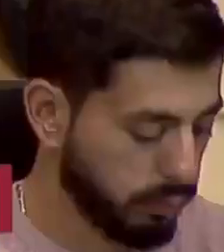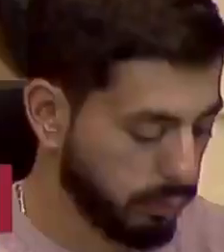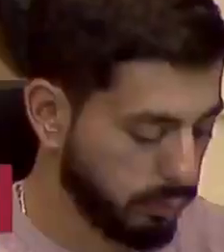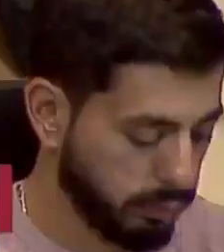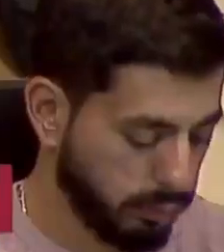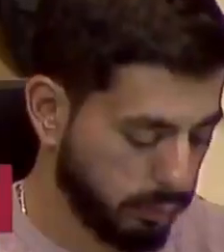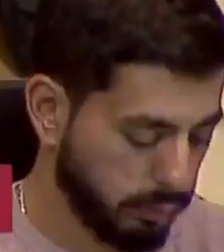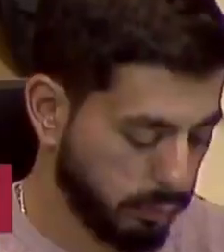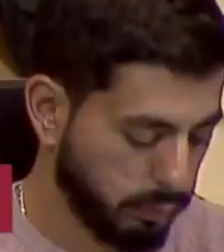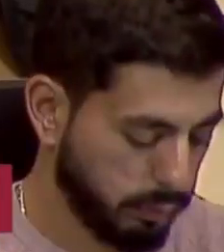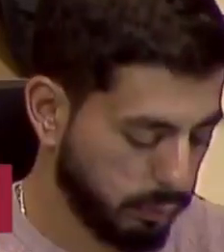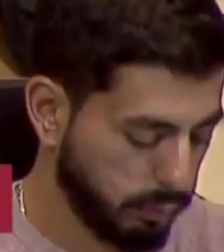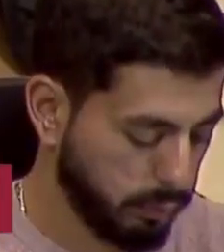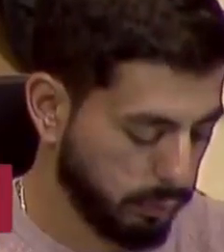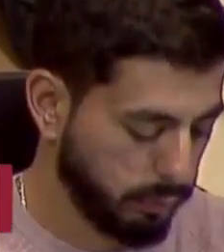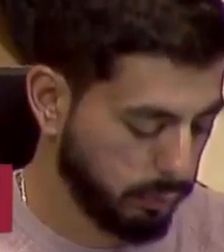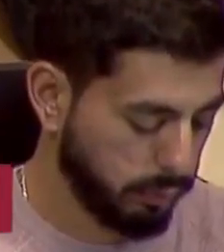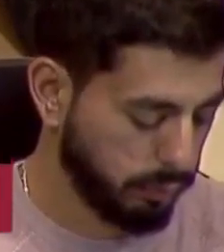Muchas gracias, presidente.